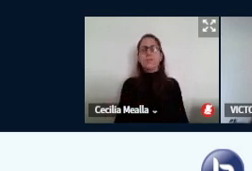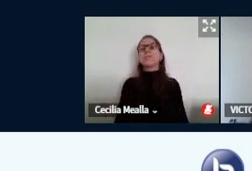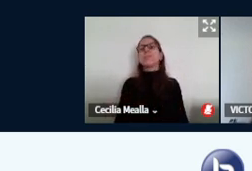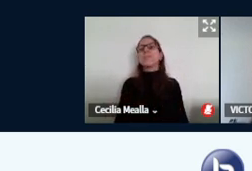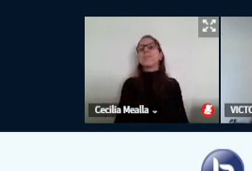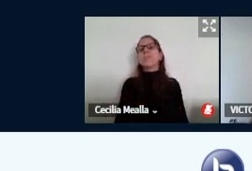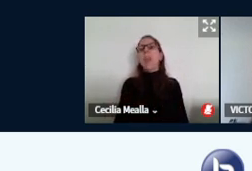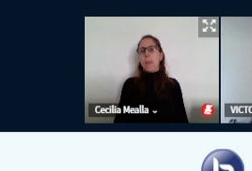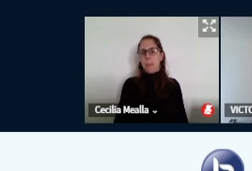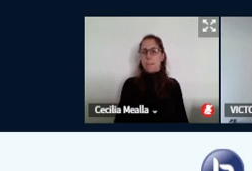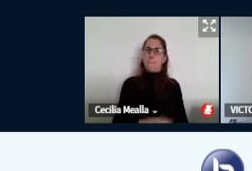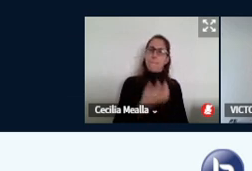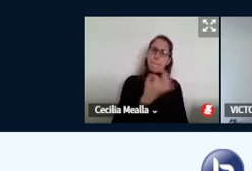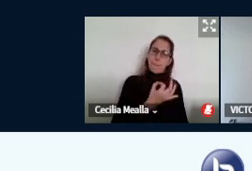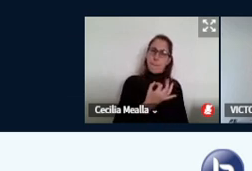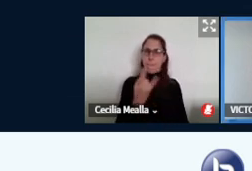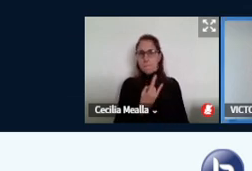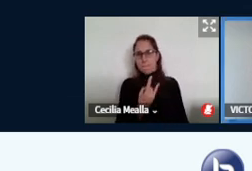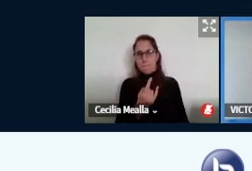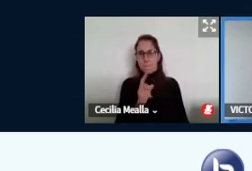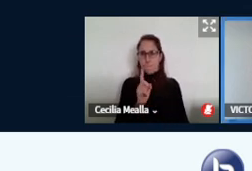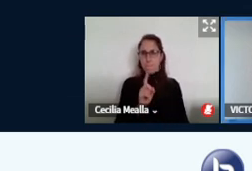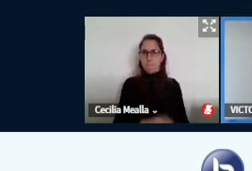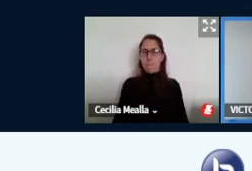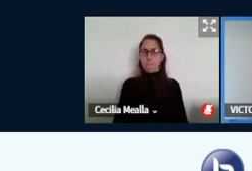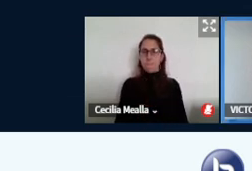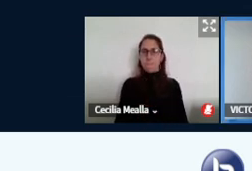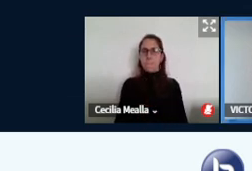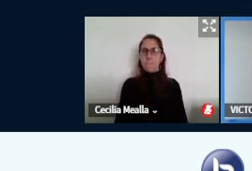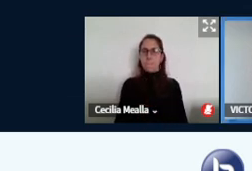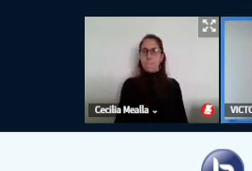Ah, la que marcamos verdadero o falso.